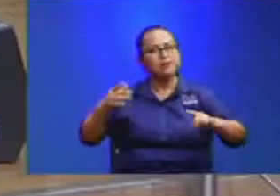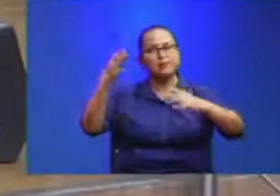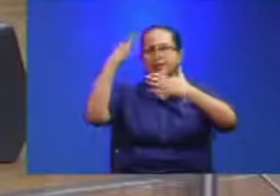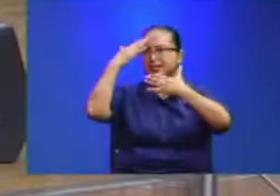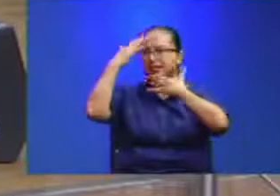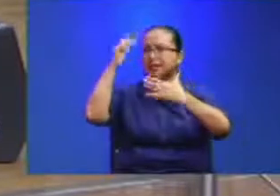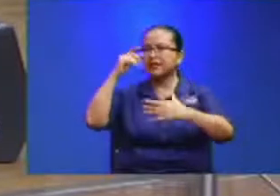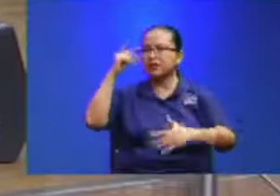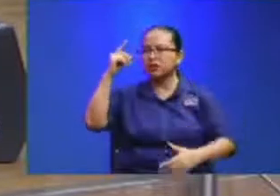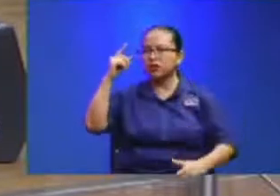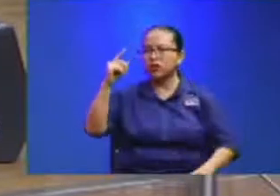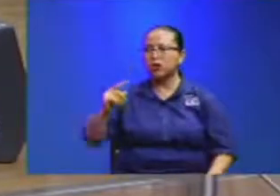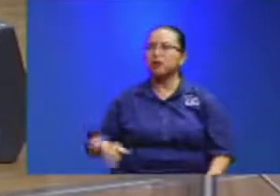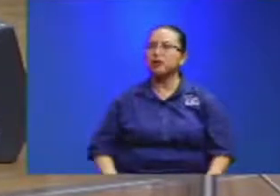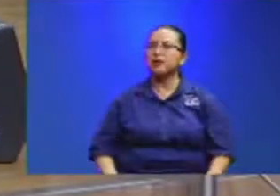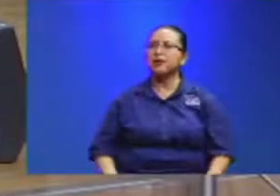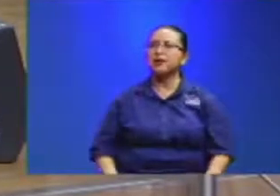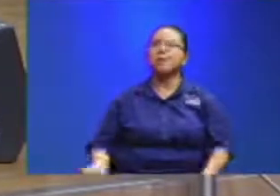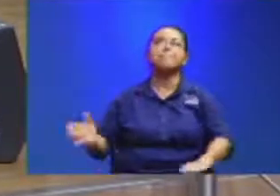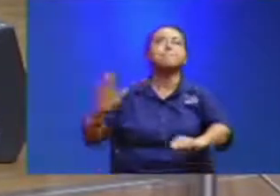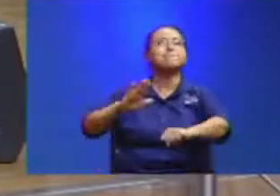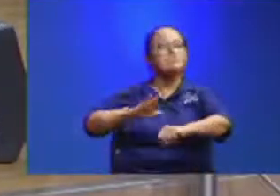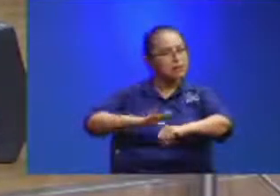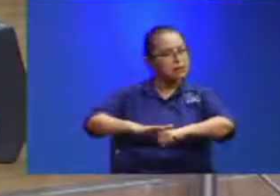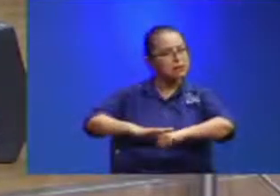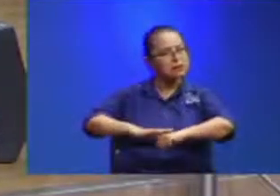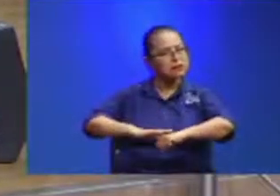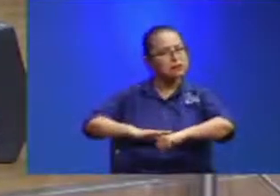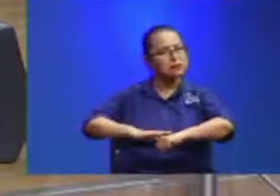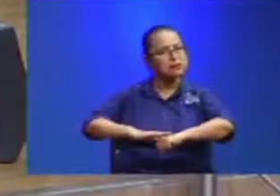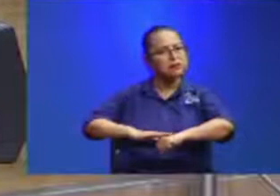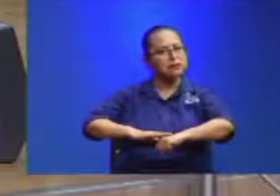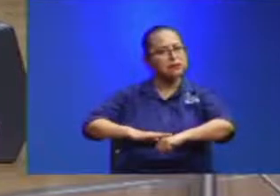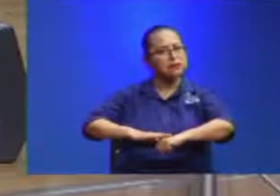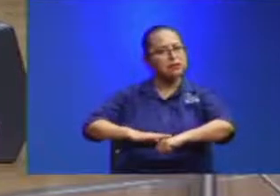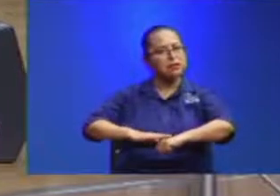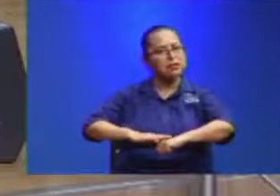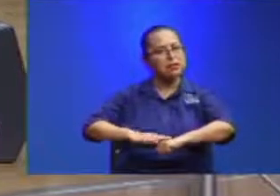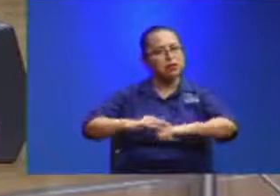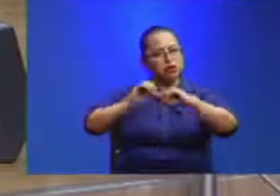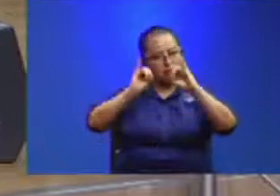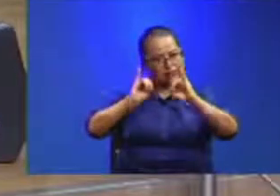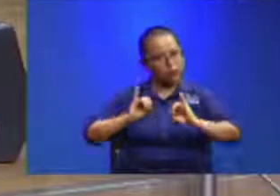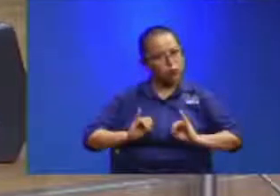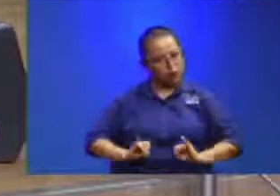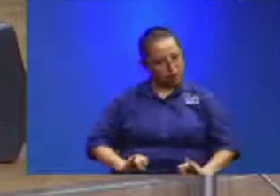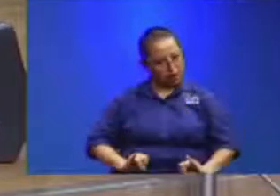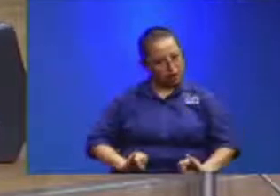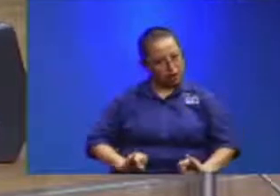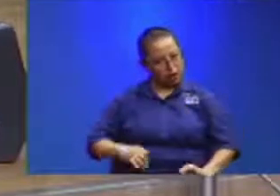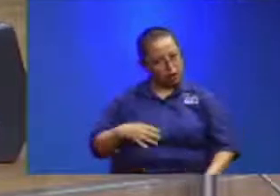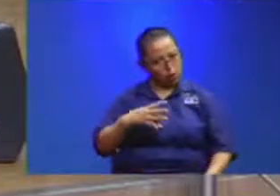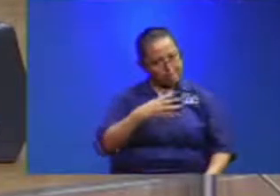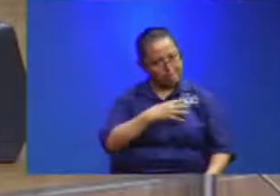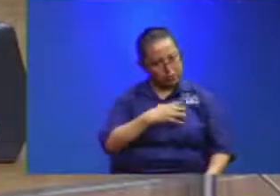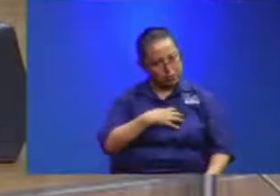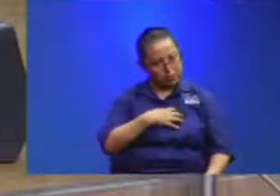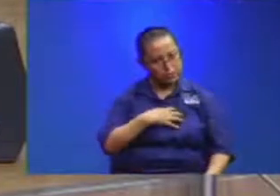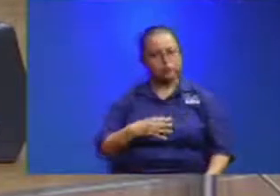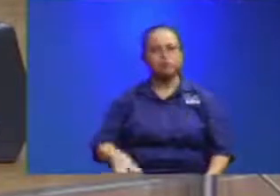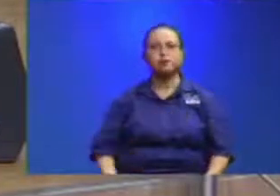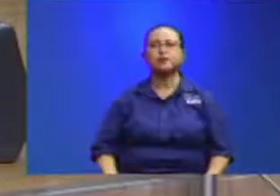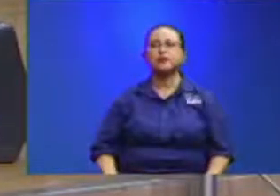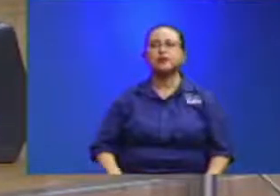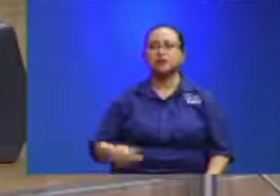que se nos va a tomar en cuenta más que lo congregacional es lo individual porque si yo preparo mi